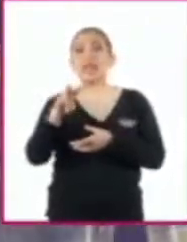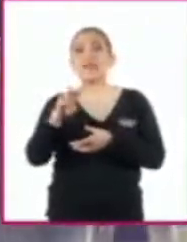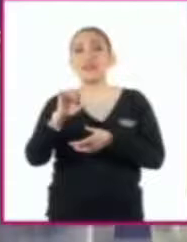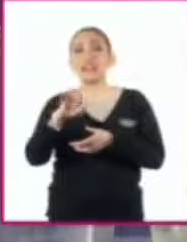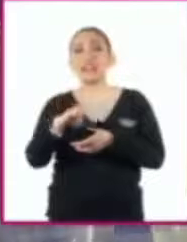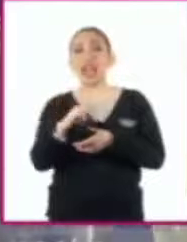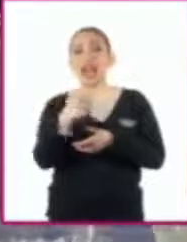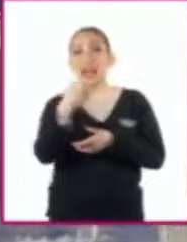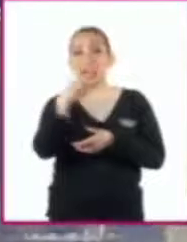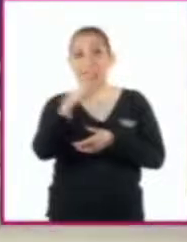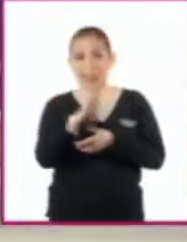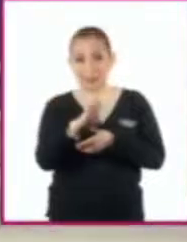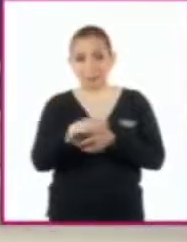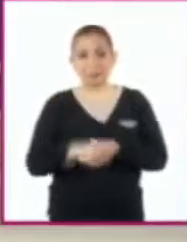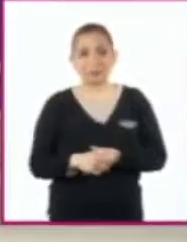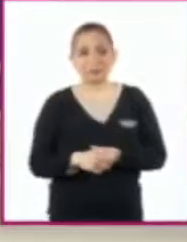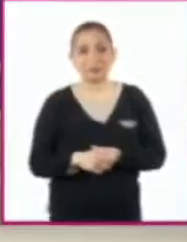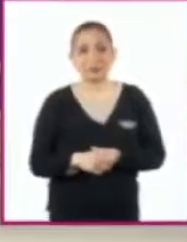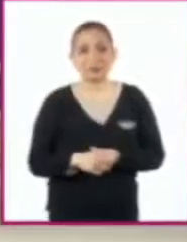vinagre.